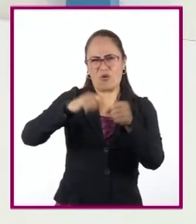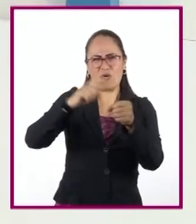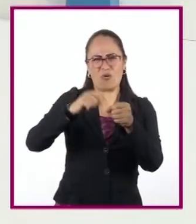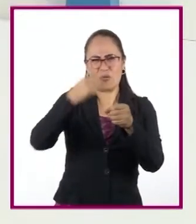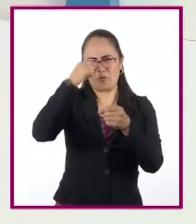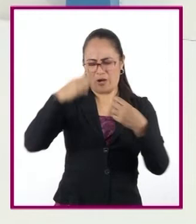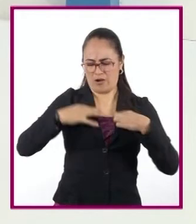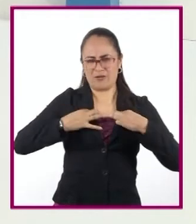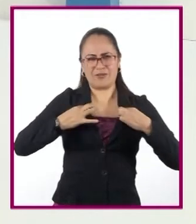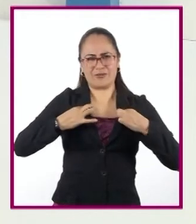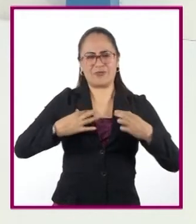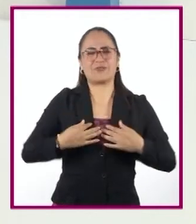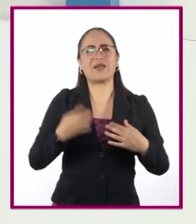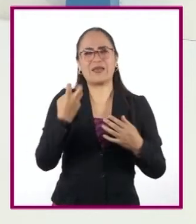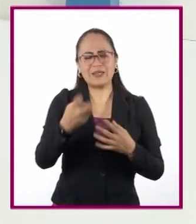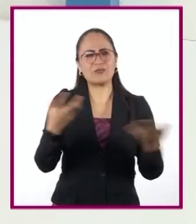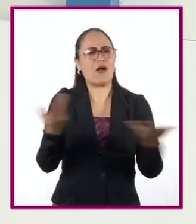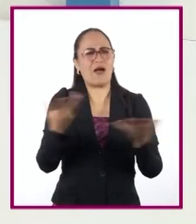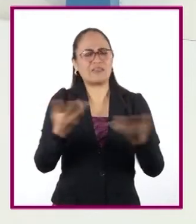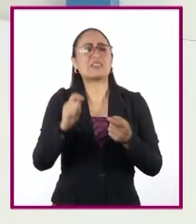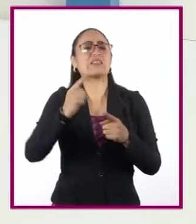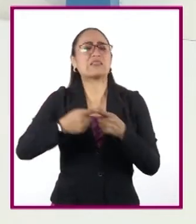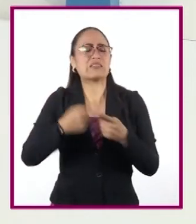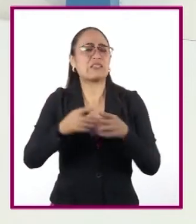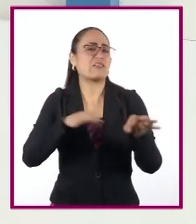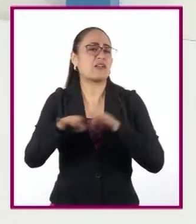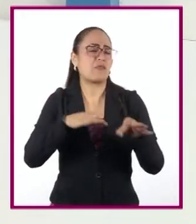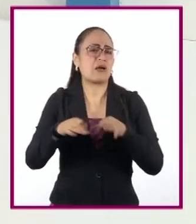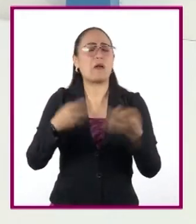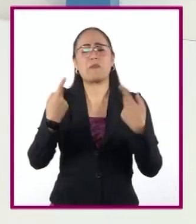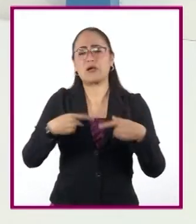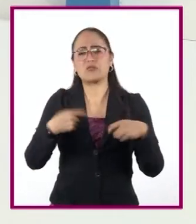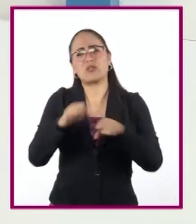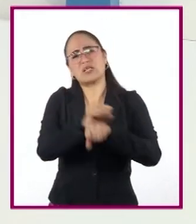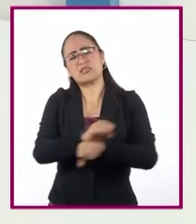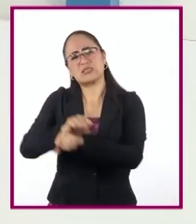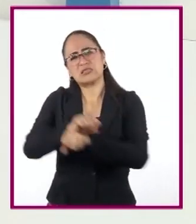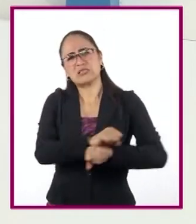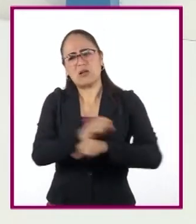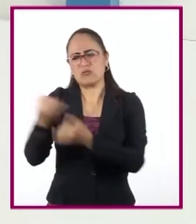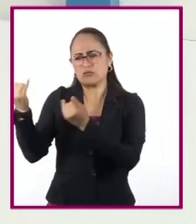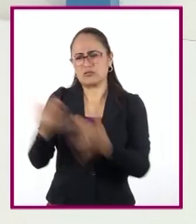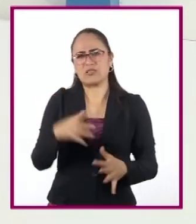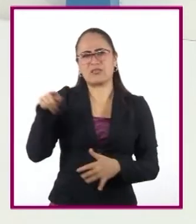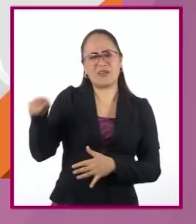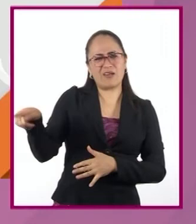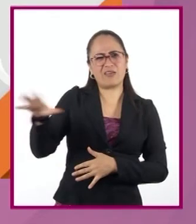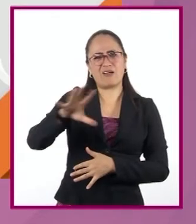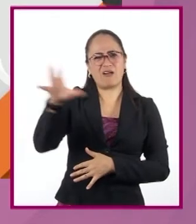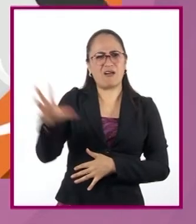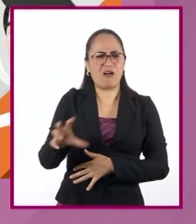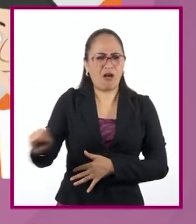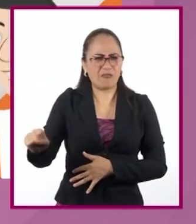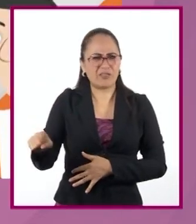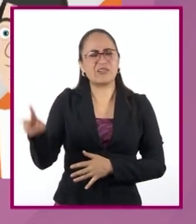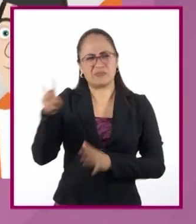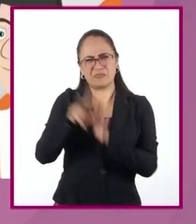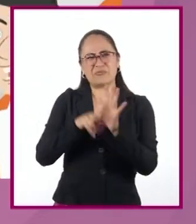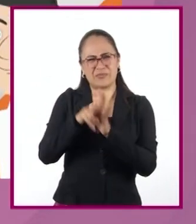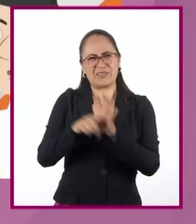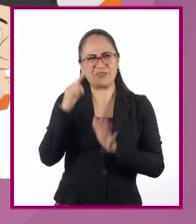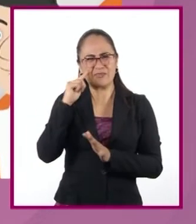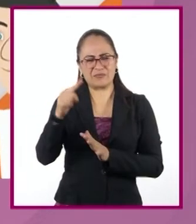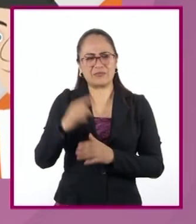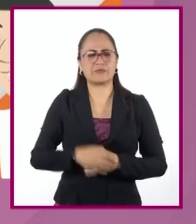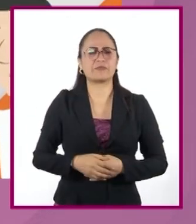era realizado en su mayoría por esclavos provenientes de África, como fue comentado en el video. En cuanto a lo